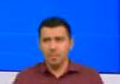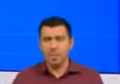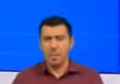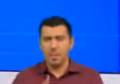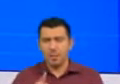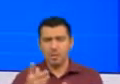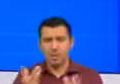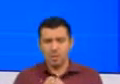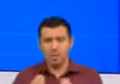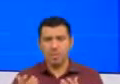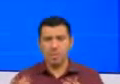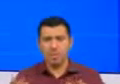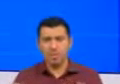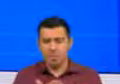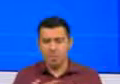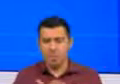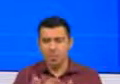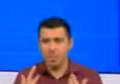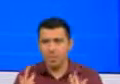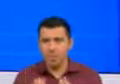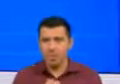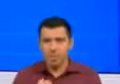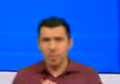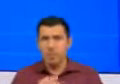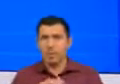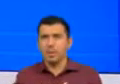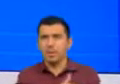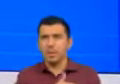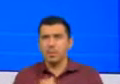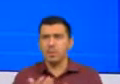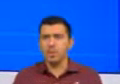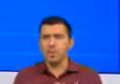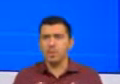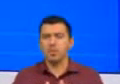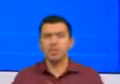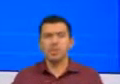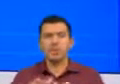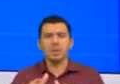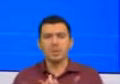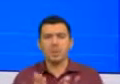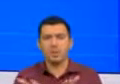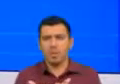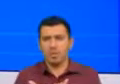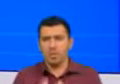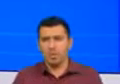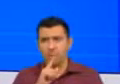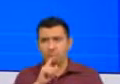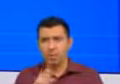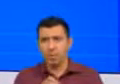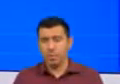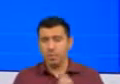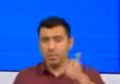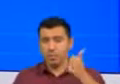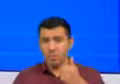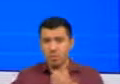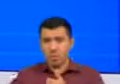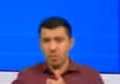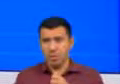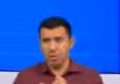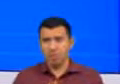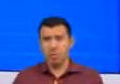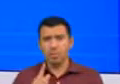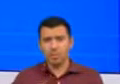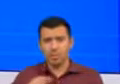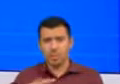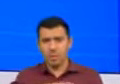de convivencia del ministerio de educación la secretaría de educación en bucaramanga advirtió que ni su despacho ni los rectores tienen como misión